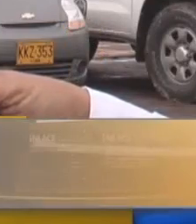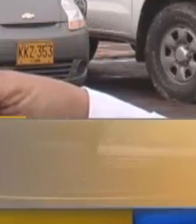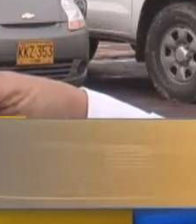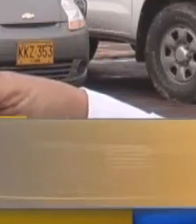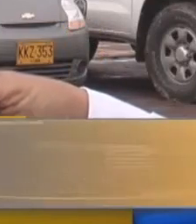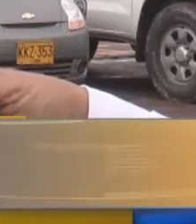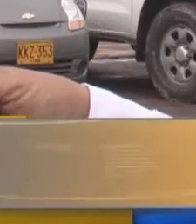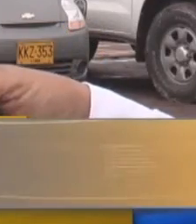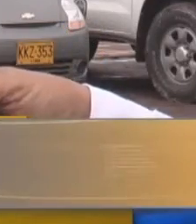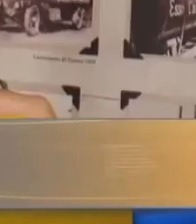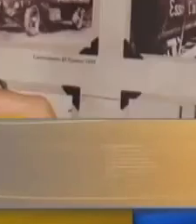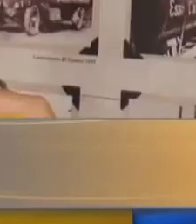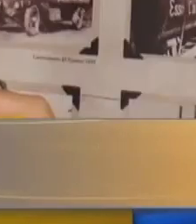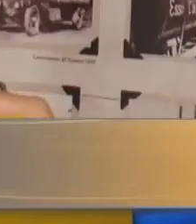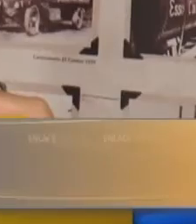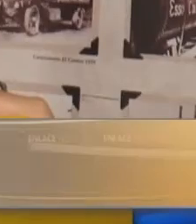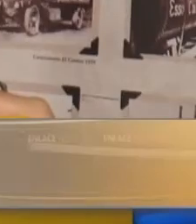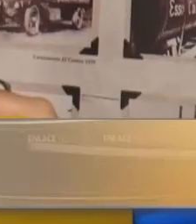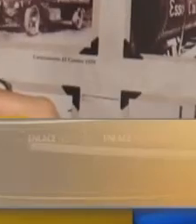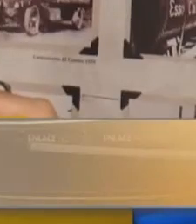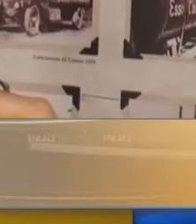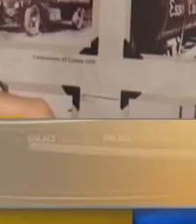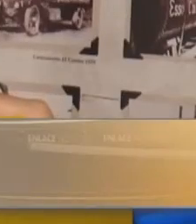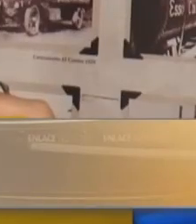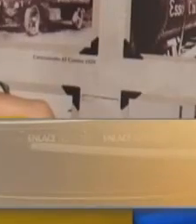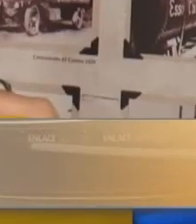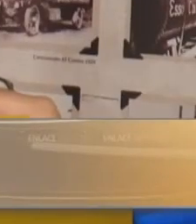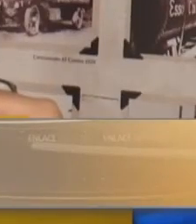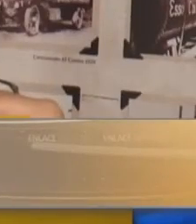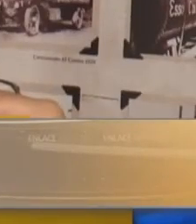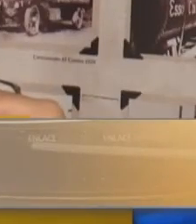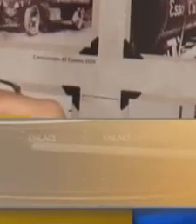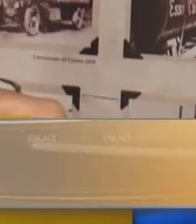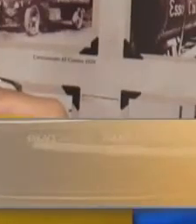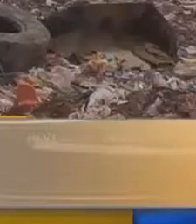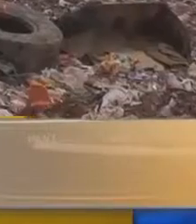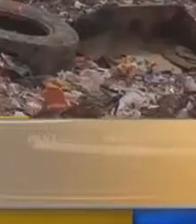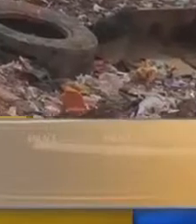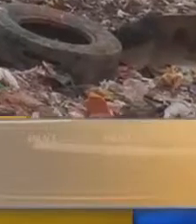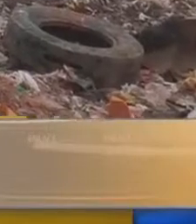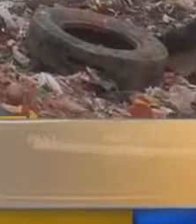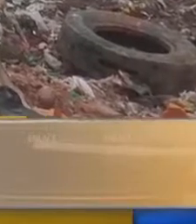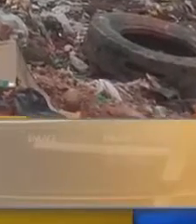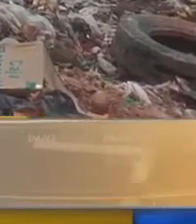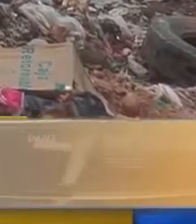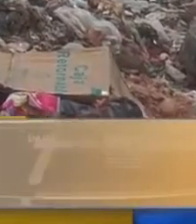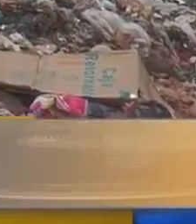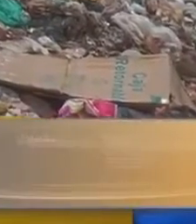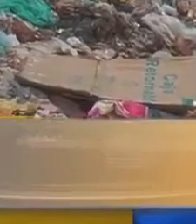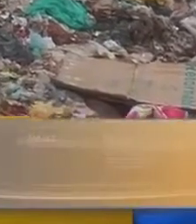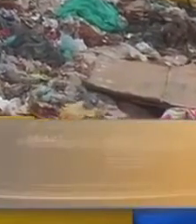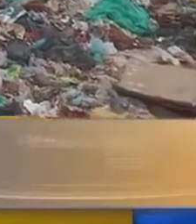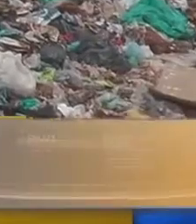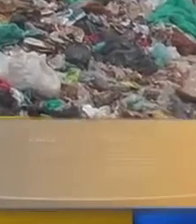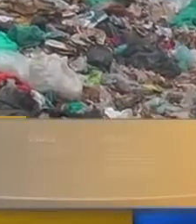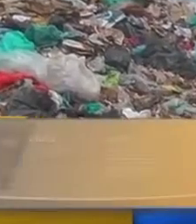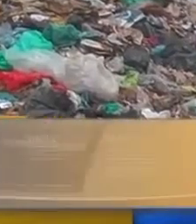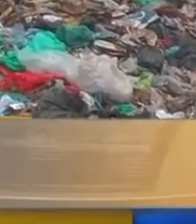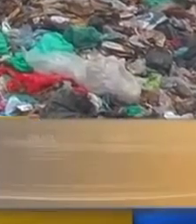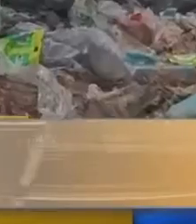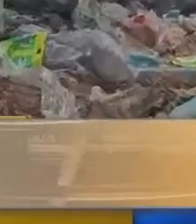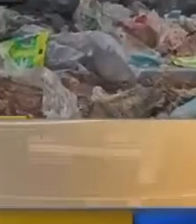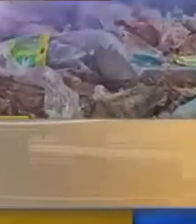Barranca Bermeja, Darío Echeverri Serrano, y la directora de la Corporación Autónoma de Santander, CAS, por posible demanda de esta última contra decreto que fijó la emergencia sanitaria